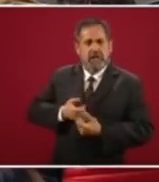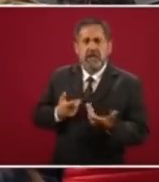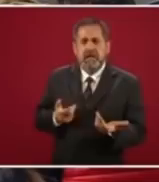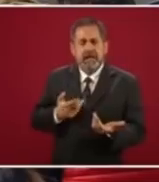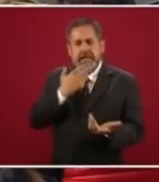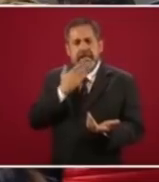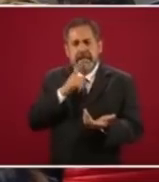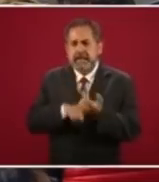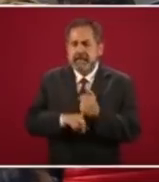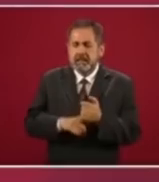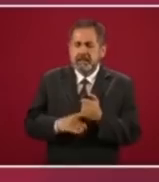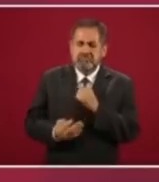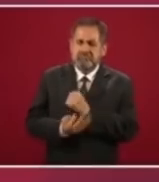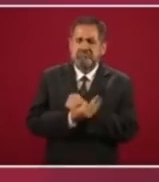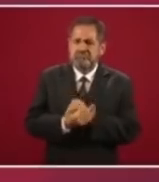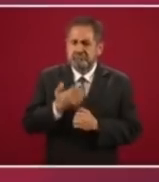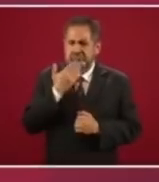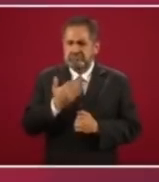fortalecer